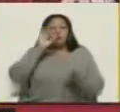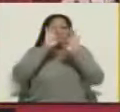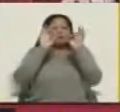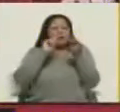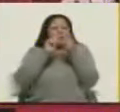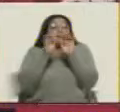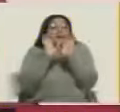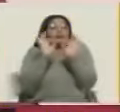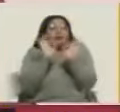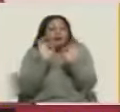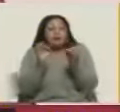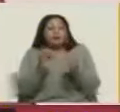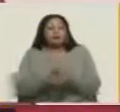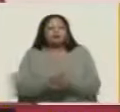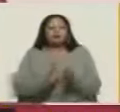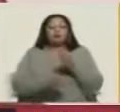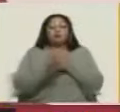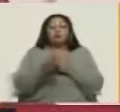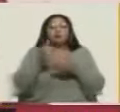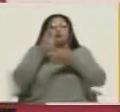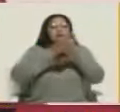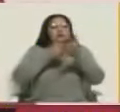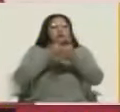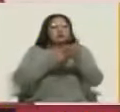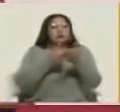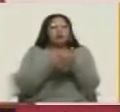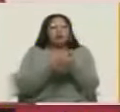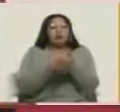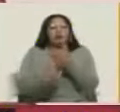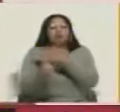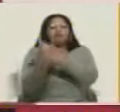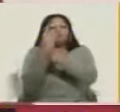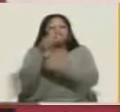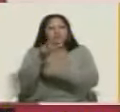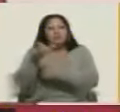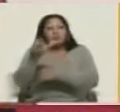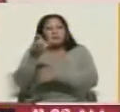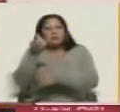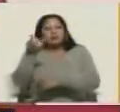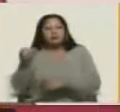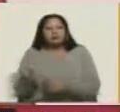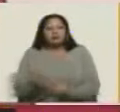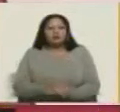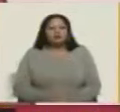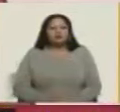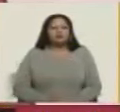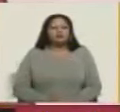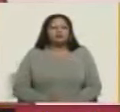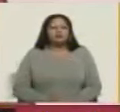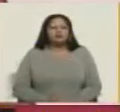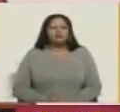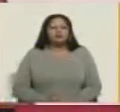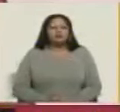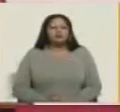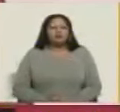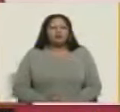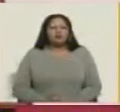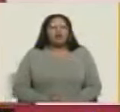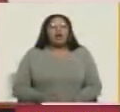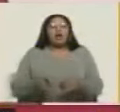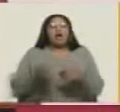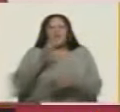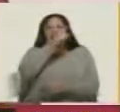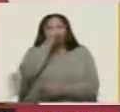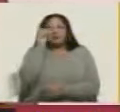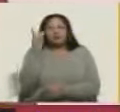manera que si siguen con la insistencia, lo que están es engañando a su propia gente. Ahora, el Partido Socialista Unido de Venezuela tiene sus mecanismos,